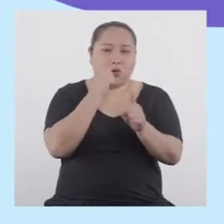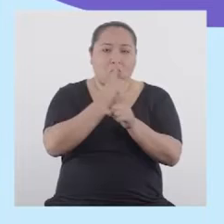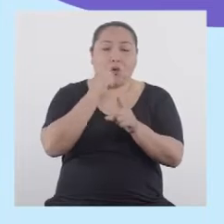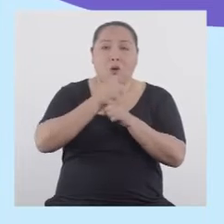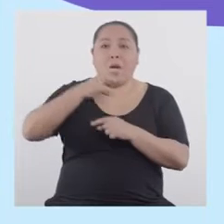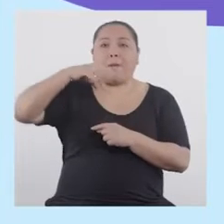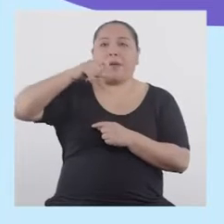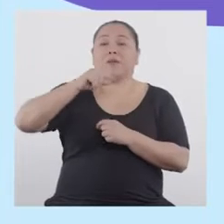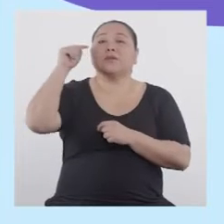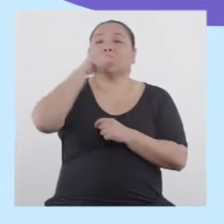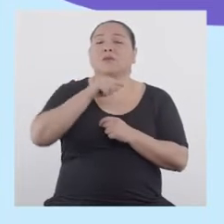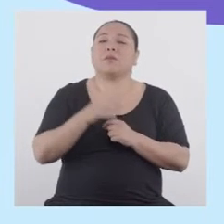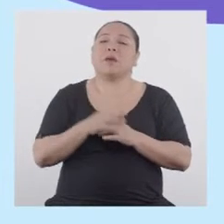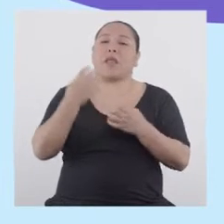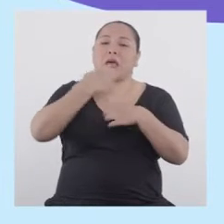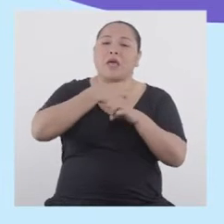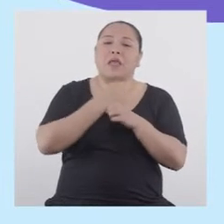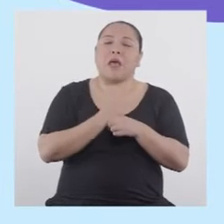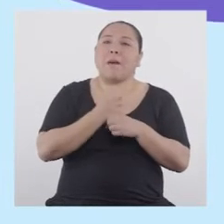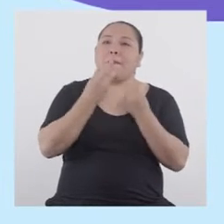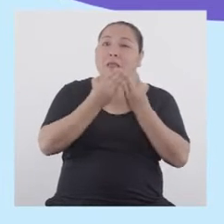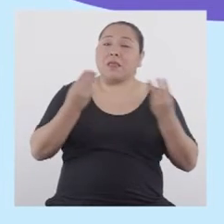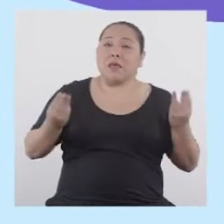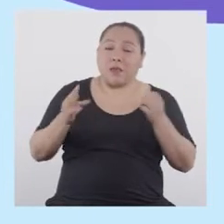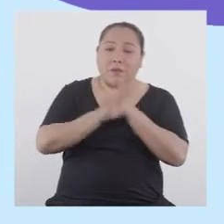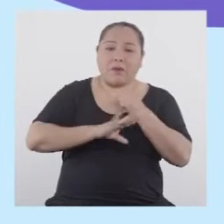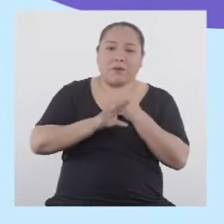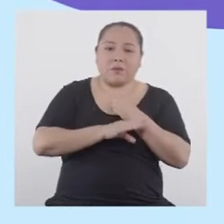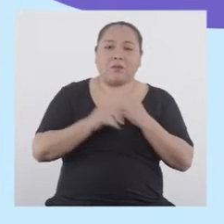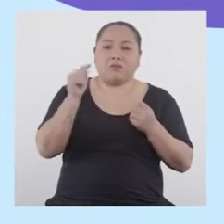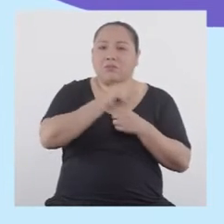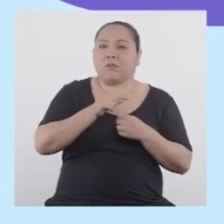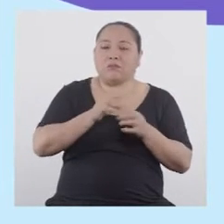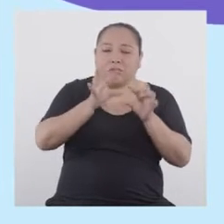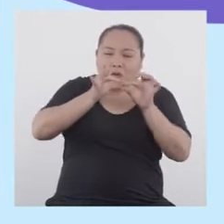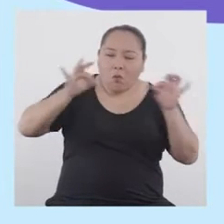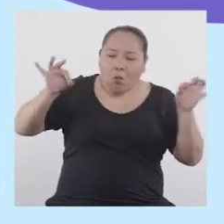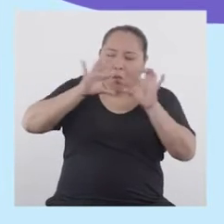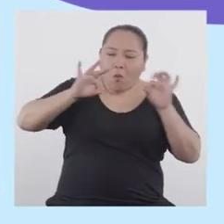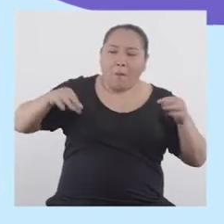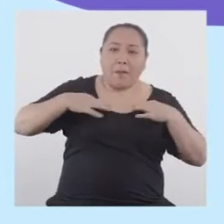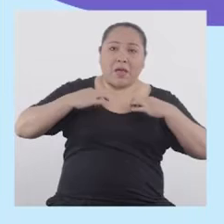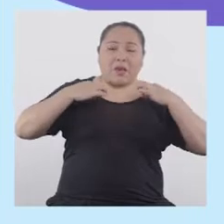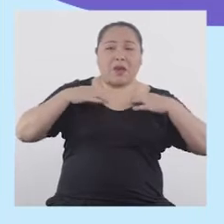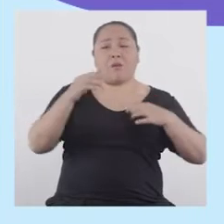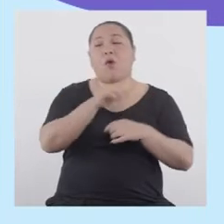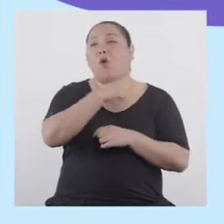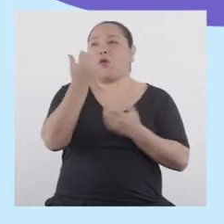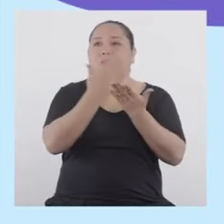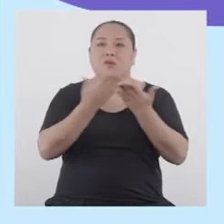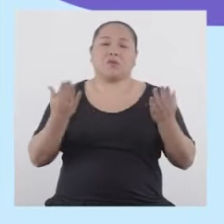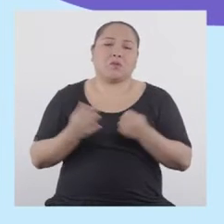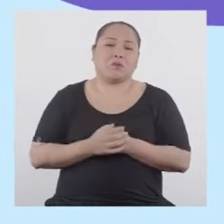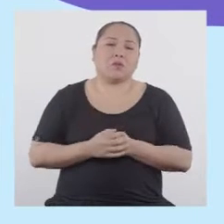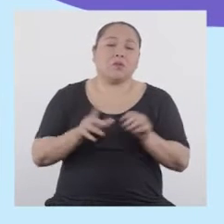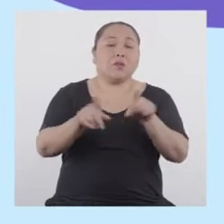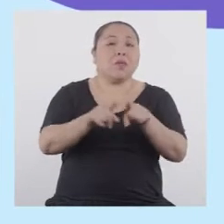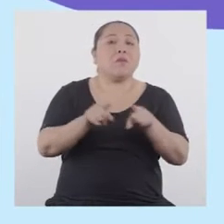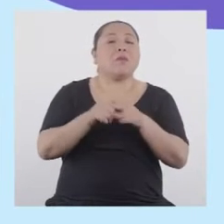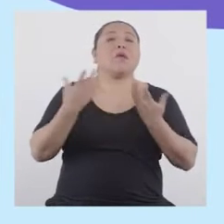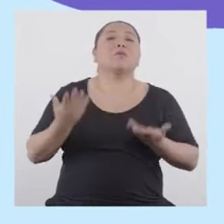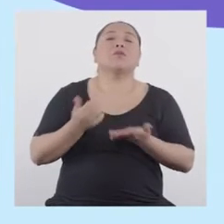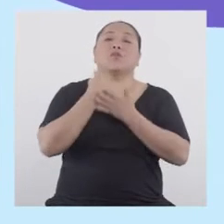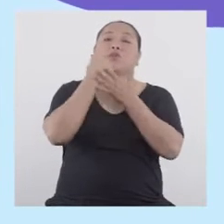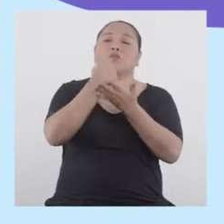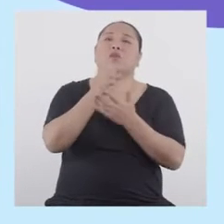al plástico de las botellas para crear materia prima como filamentos para la fabricación de prendas y otros accesorios.